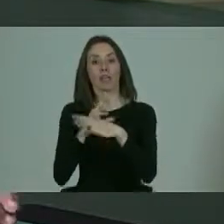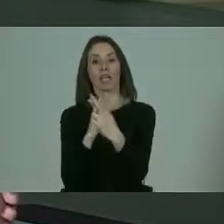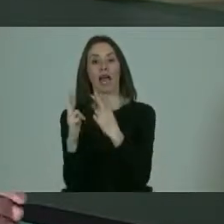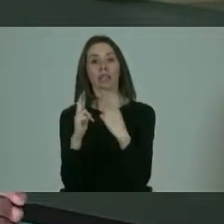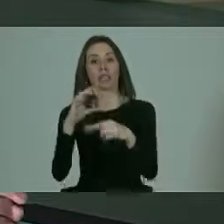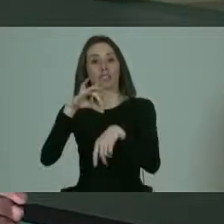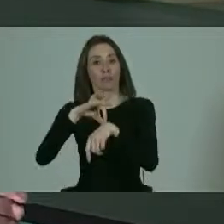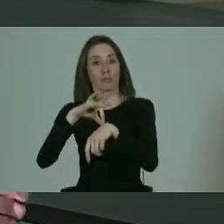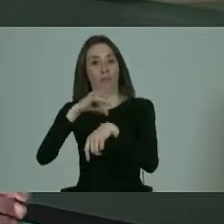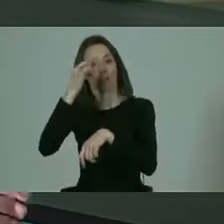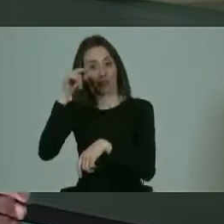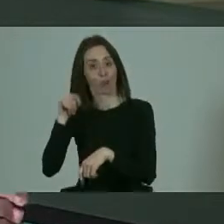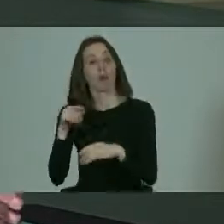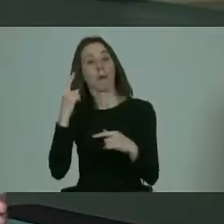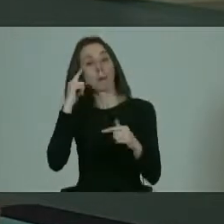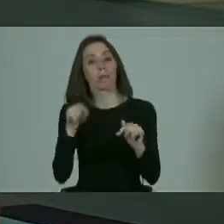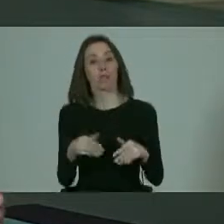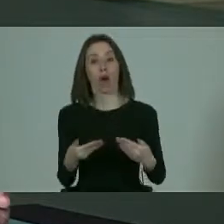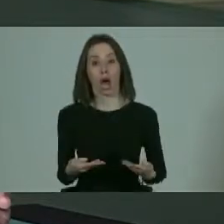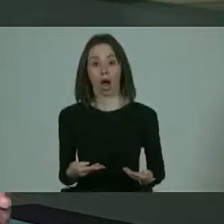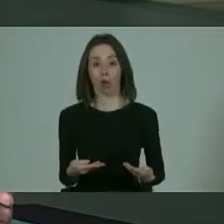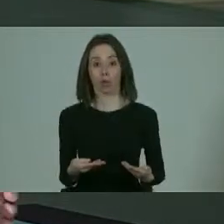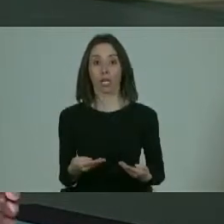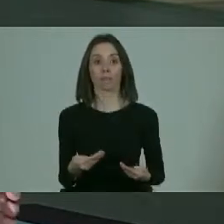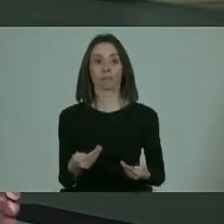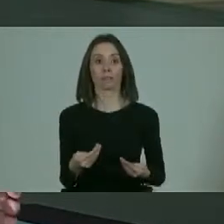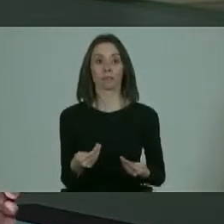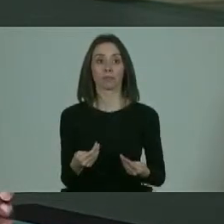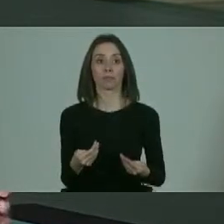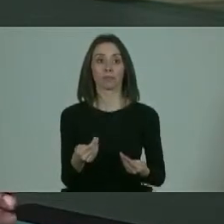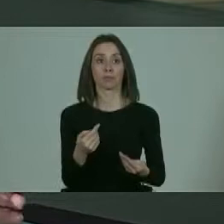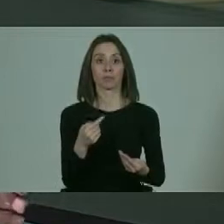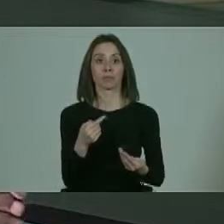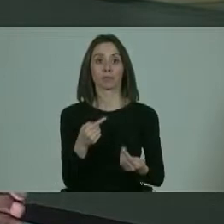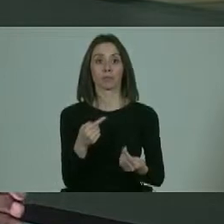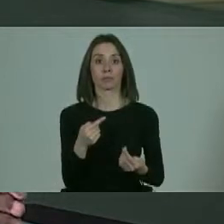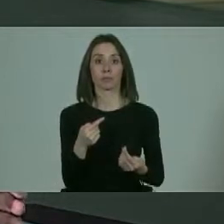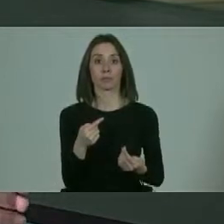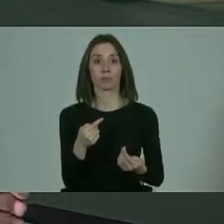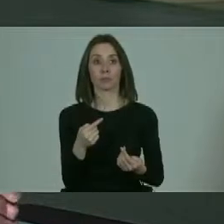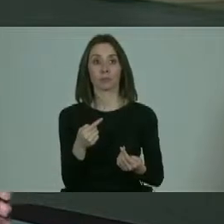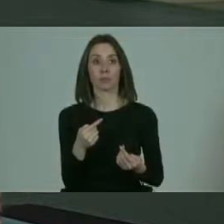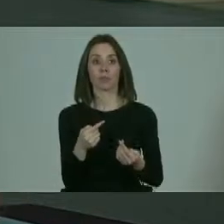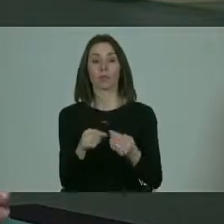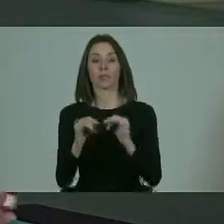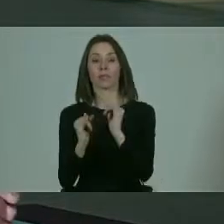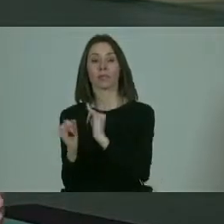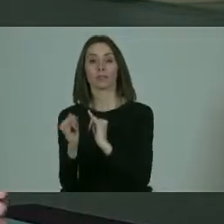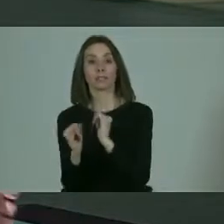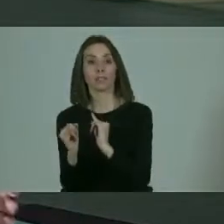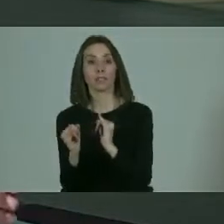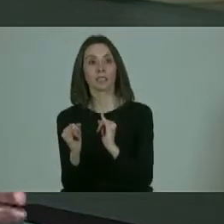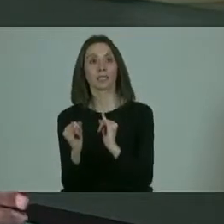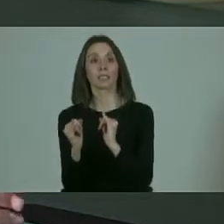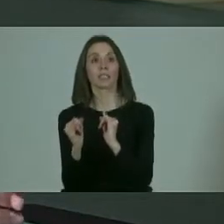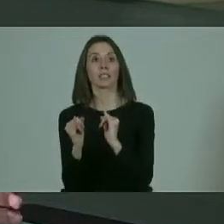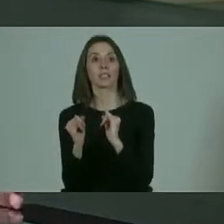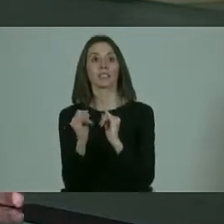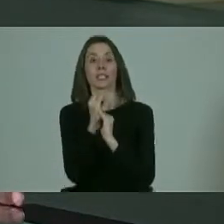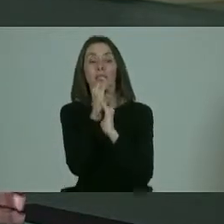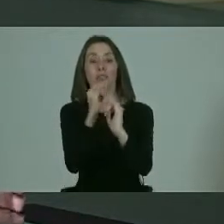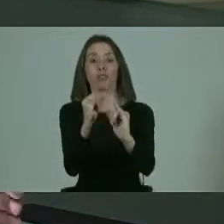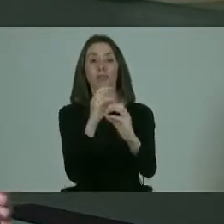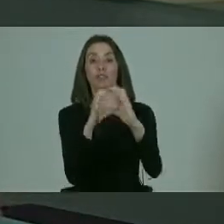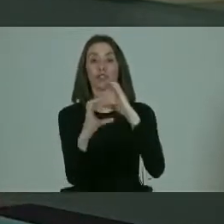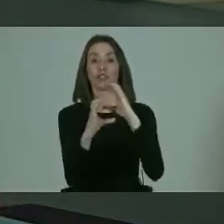pero qué es lo que ocurre actualmente con él con la con la electrónica con la introducción de las técnicas de información y